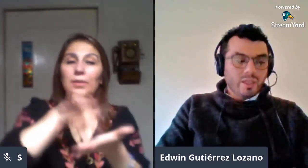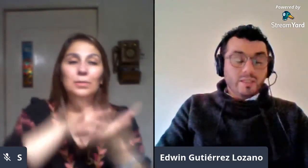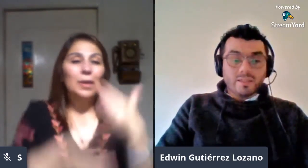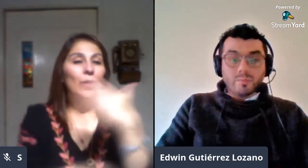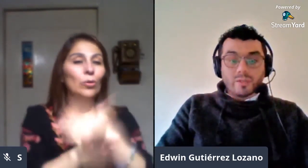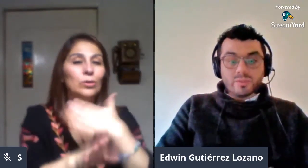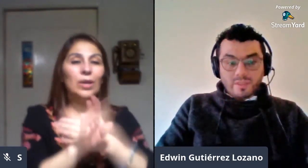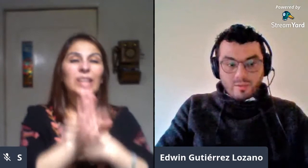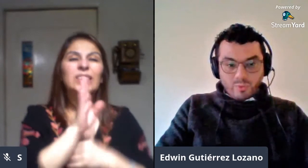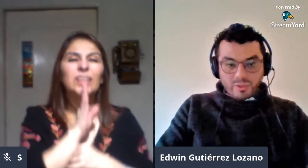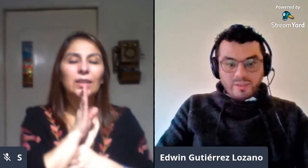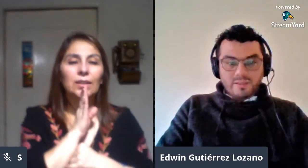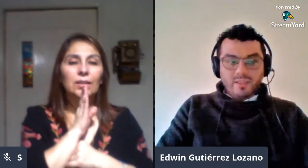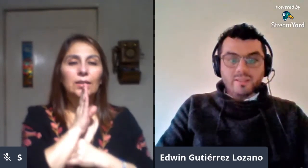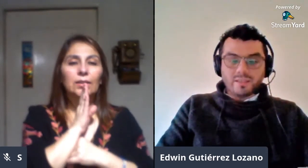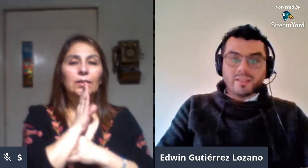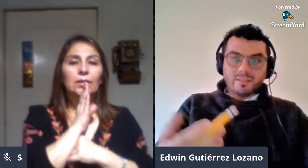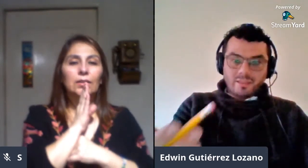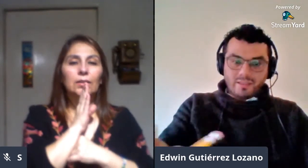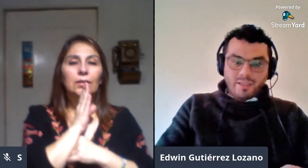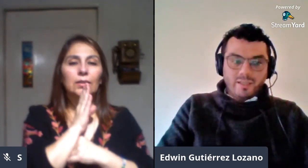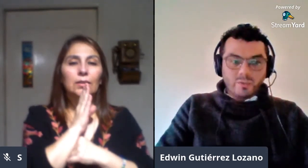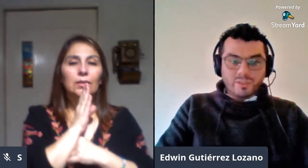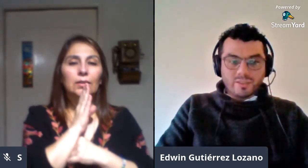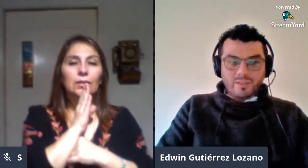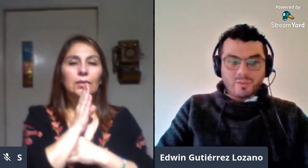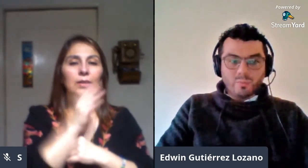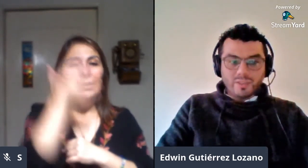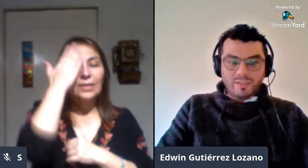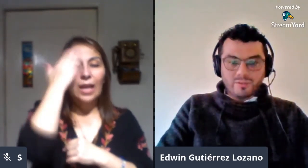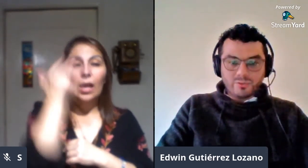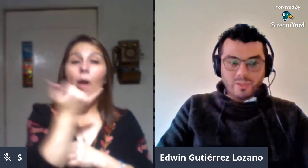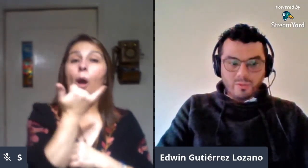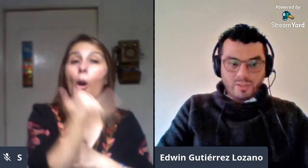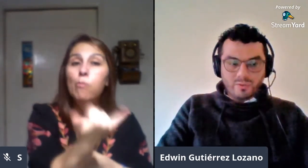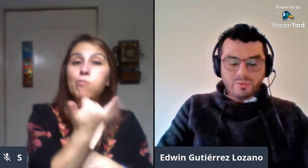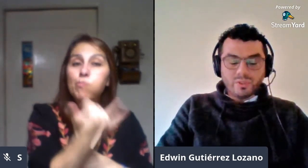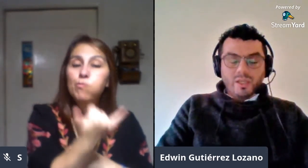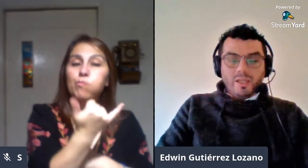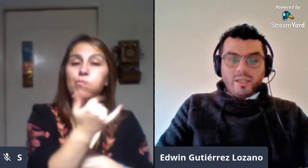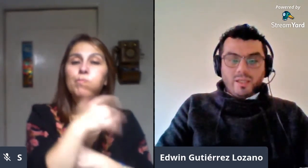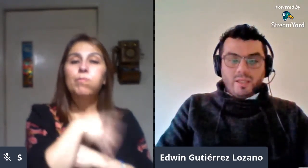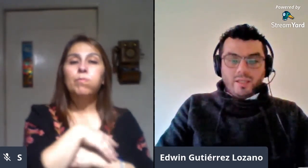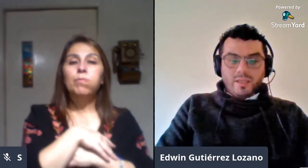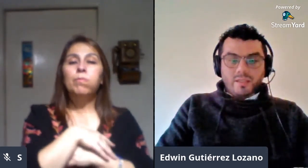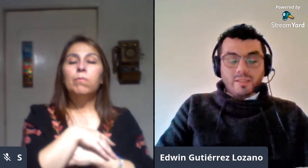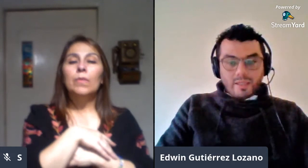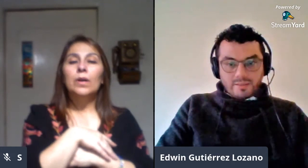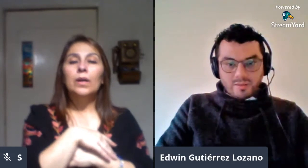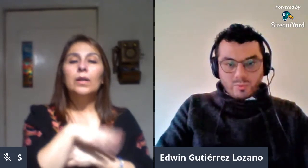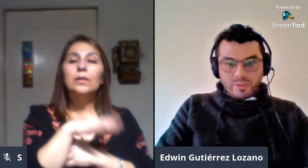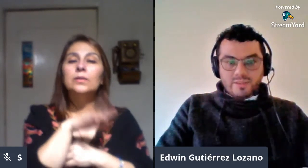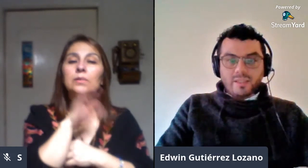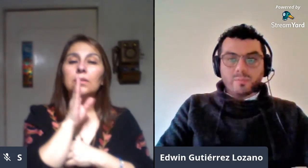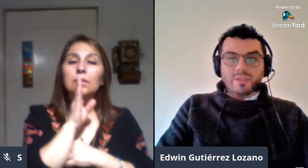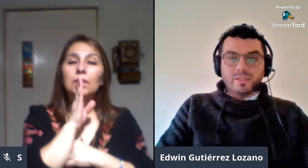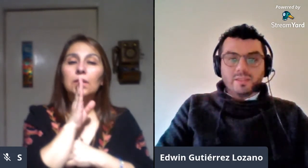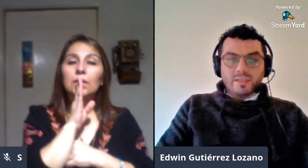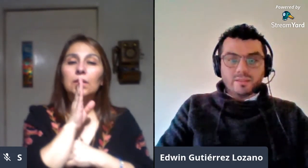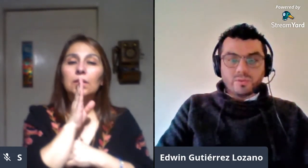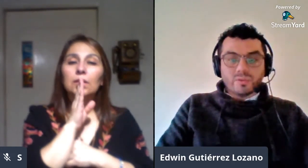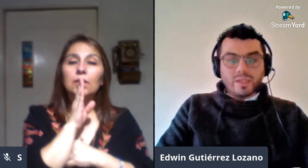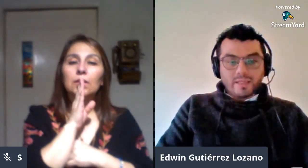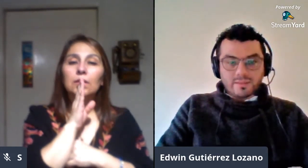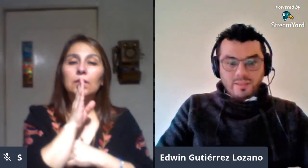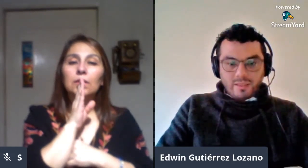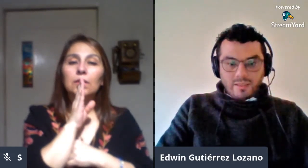nosotros. Sin embargo, está muy interesada y sé que está ahí conectada acompañándonos a lo lejos. Gracias por estar pendiente